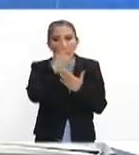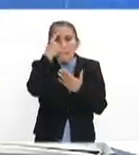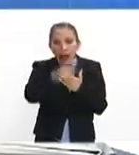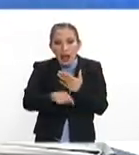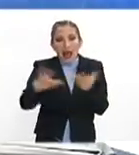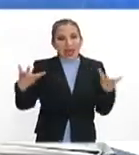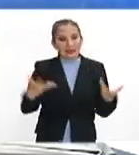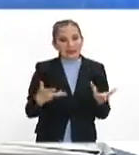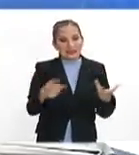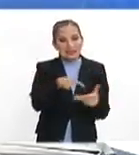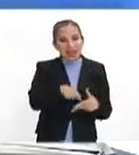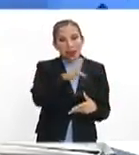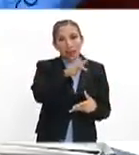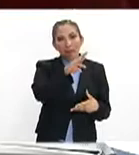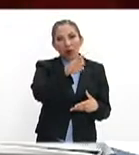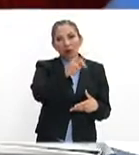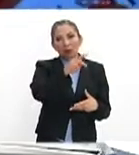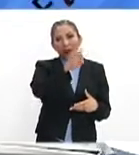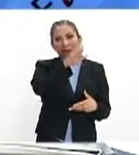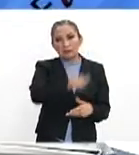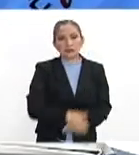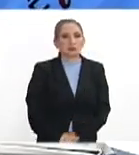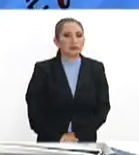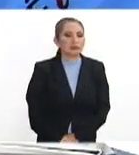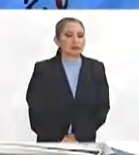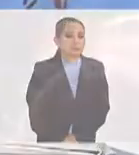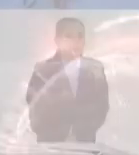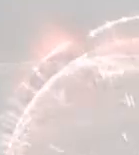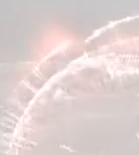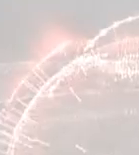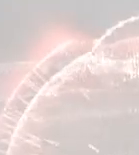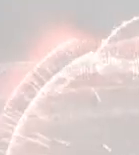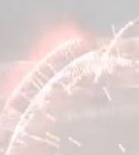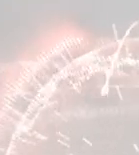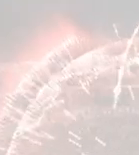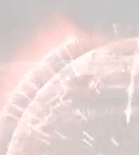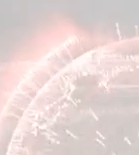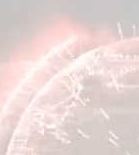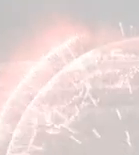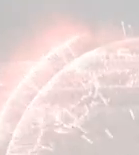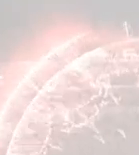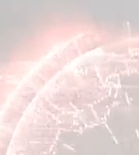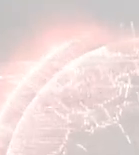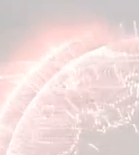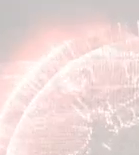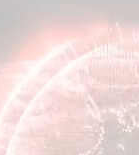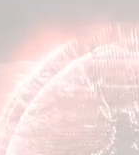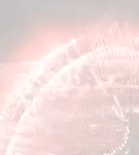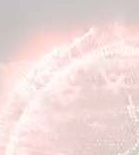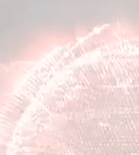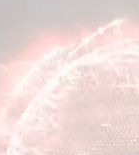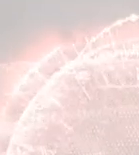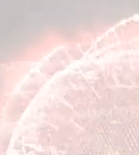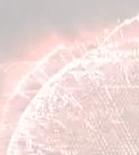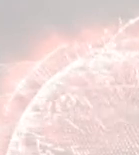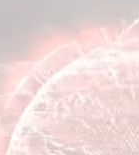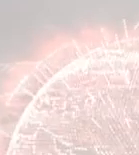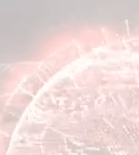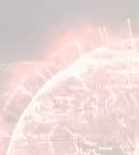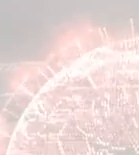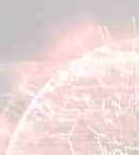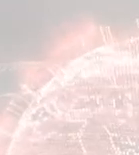que produce precisamente Prospera. Sí, gracias, Omar. Prospera es un programa de transferencias